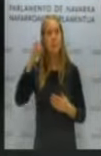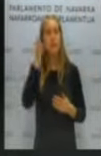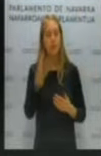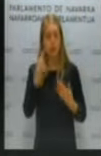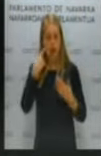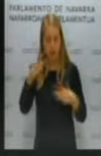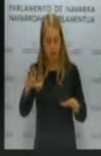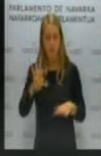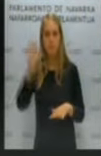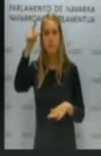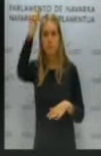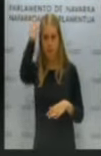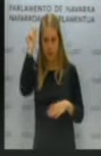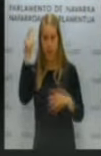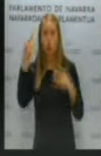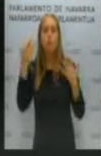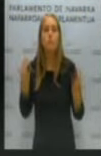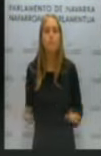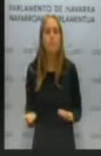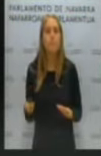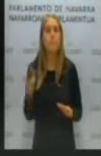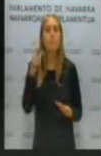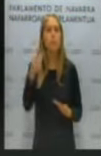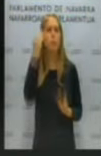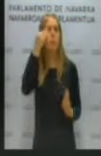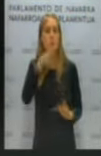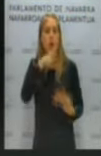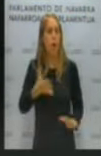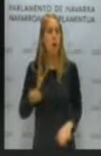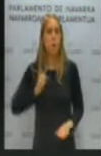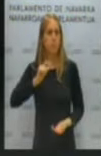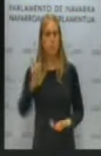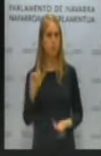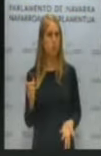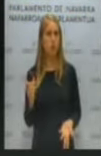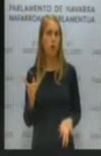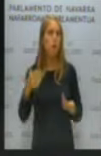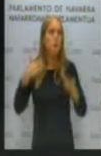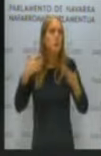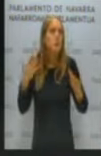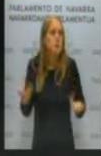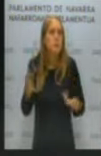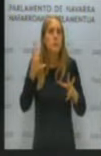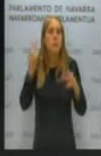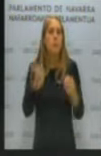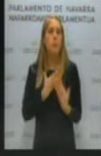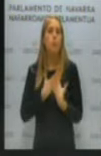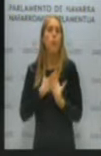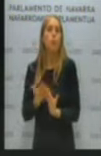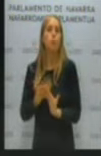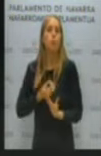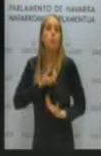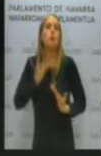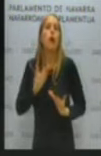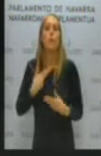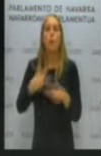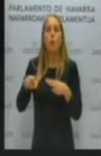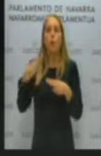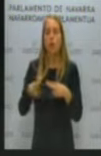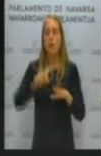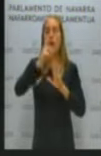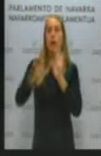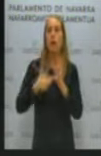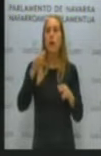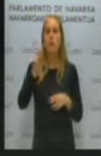Vamos a ver, señora Barcos, no lo considera oportuno en este momento, es una cuestión de voluntad política, la ley del Partido